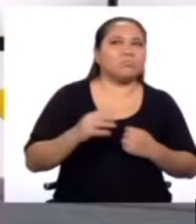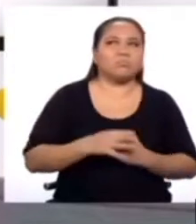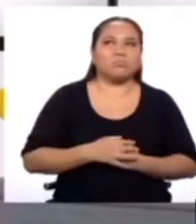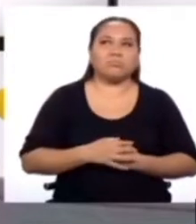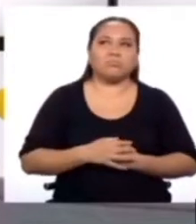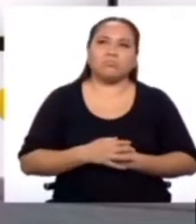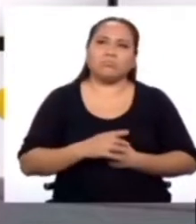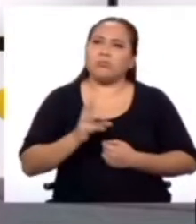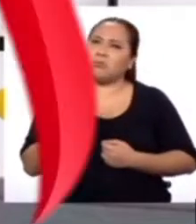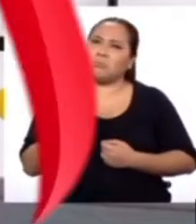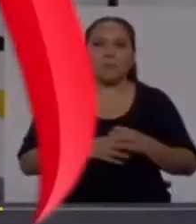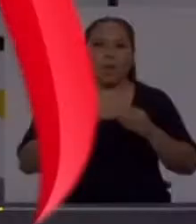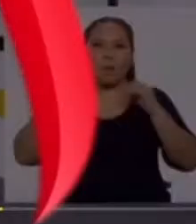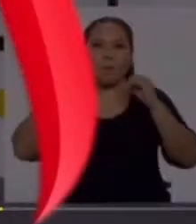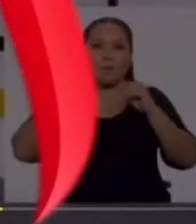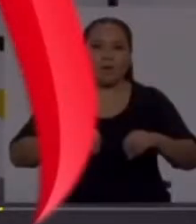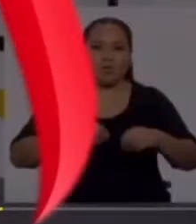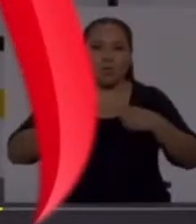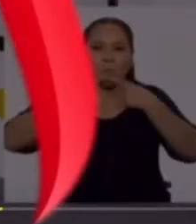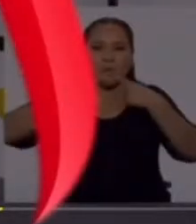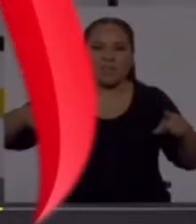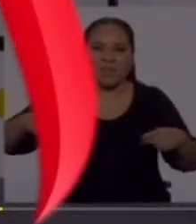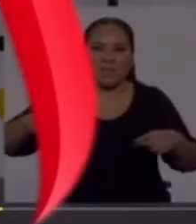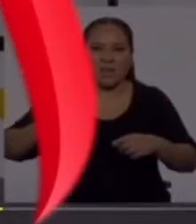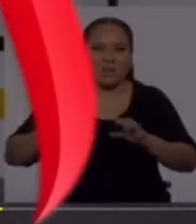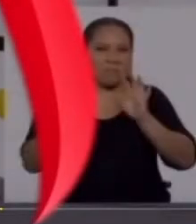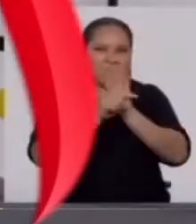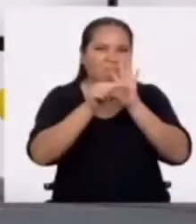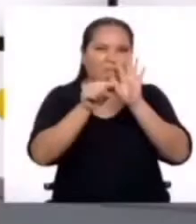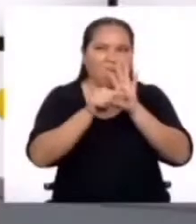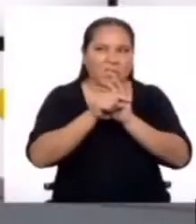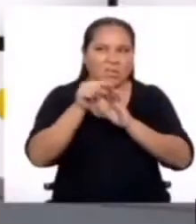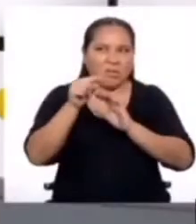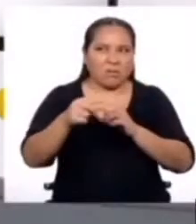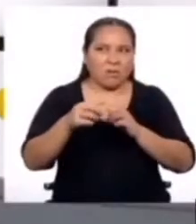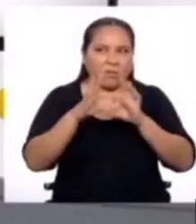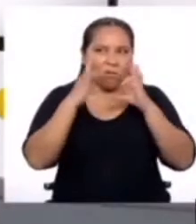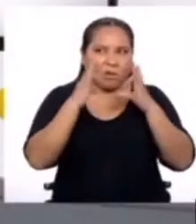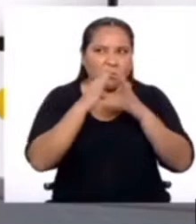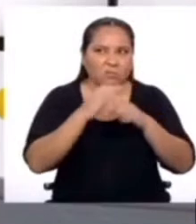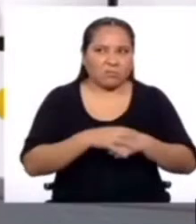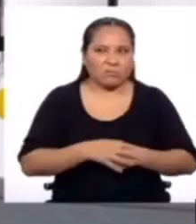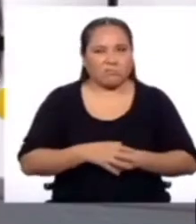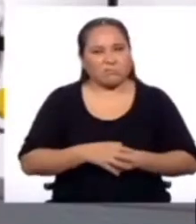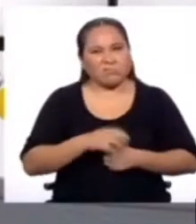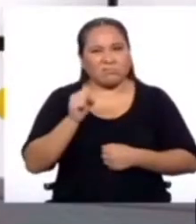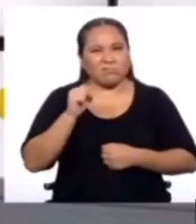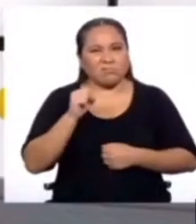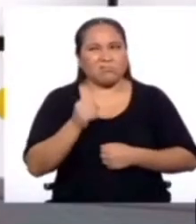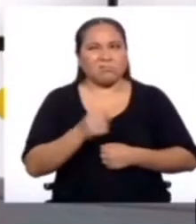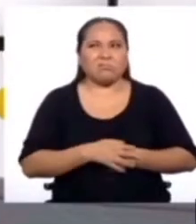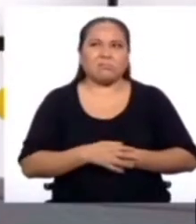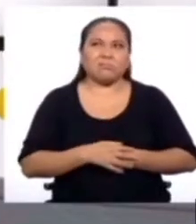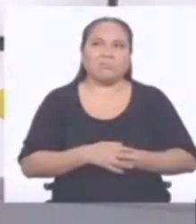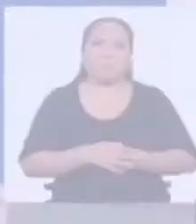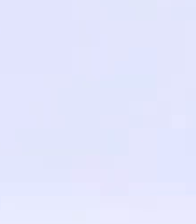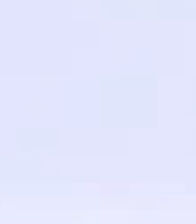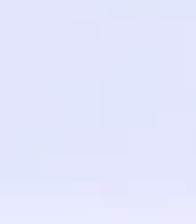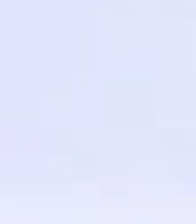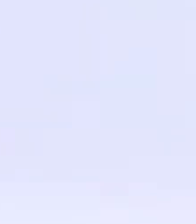nuevamente se dirigen a la parte superior y ponen activar comentarios. Y eso es todo, chicos.